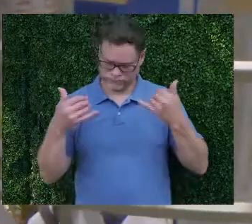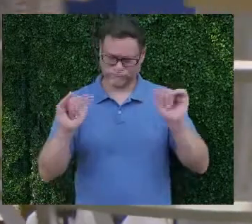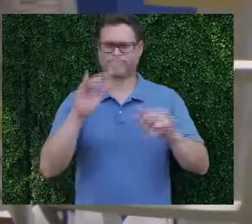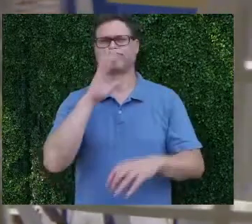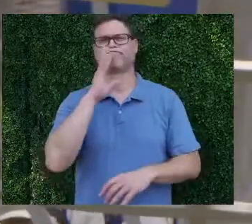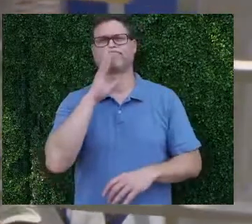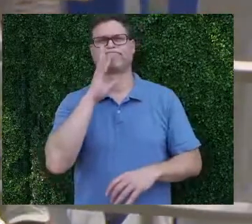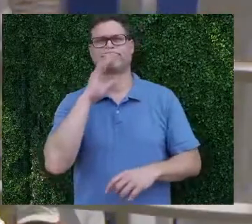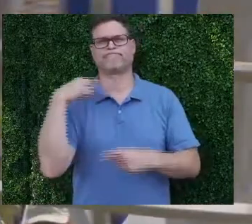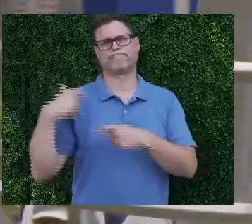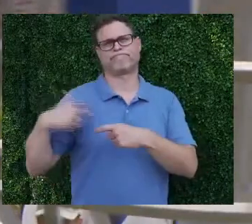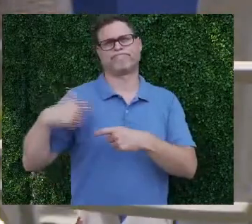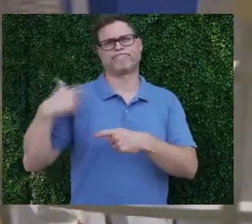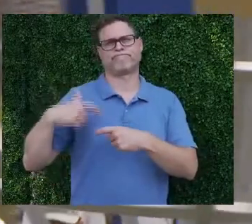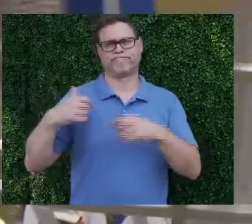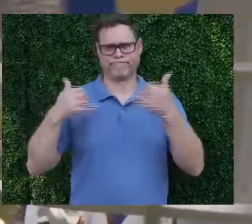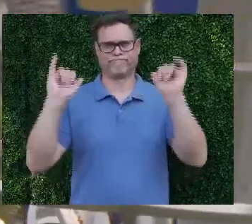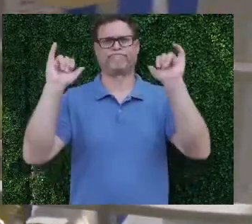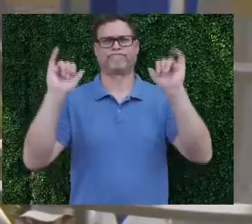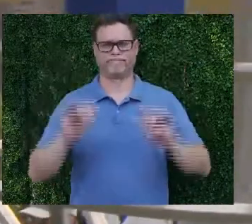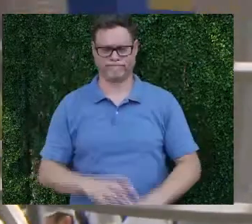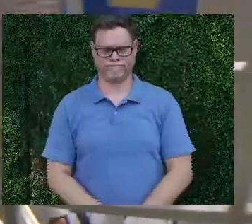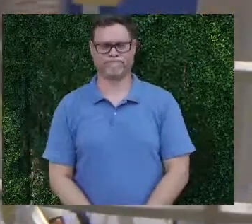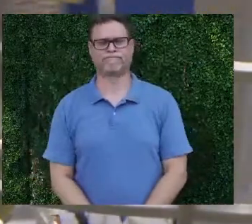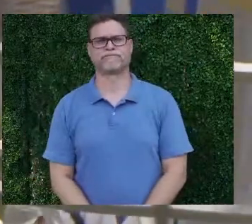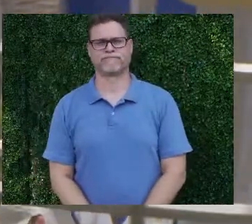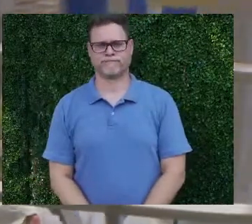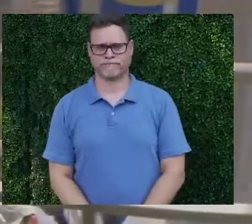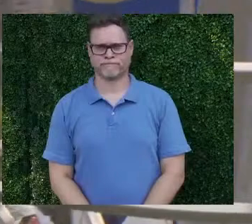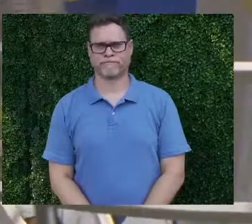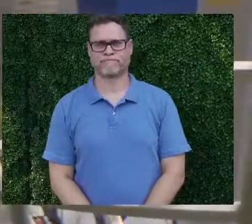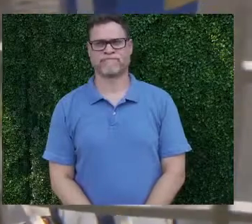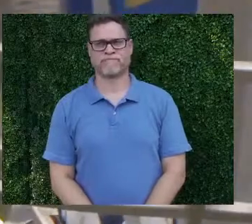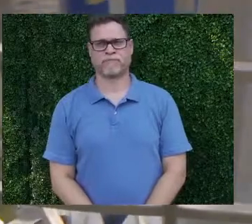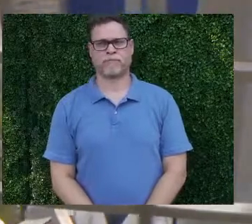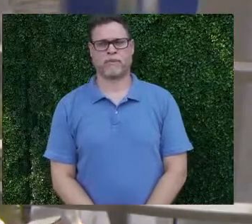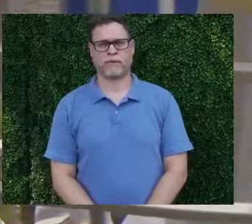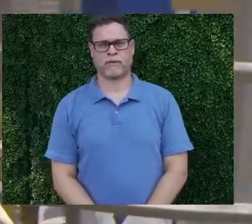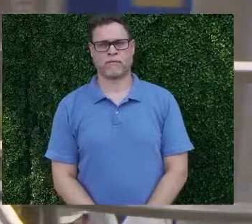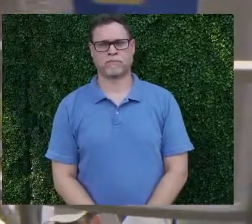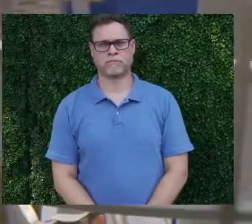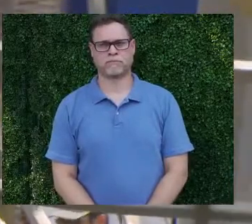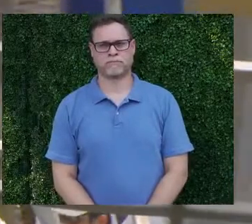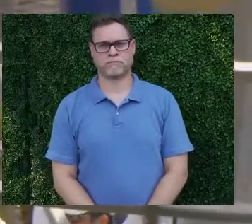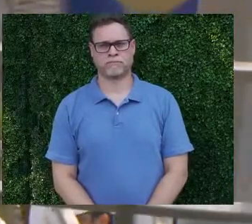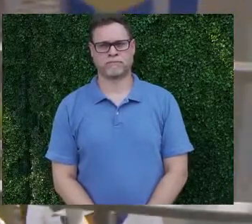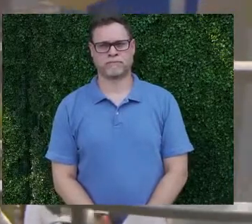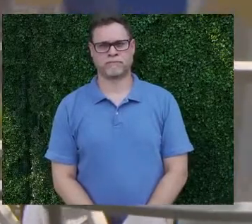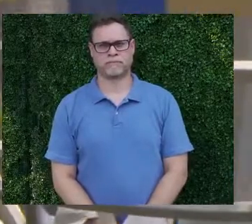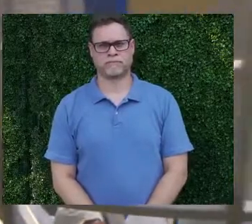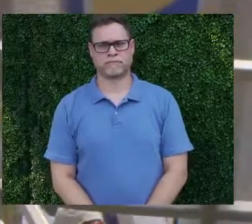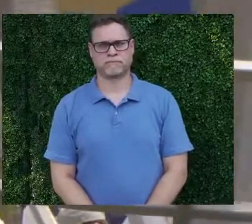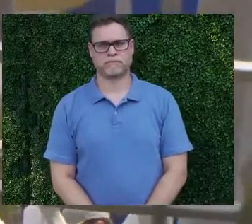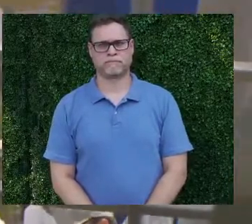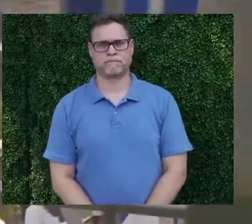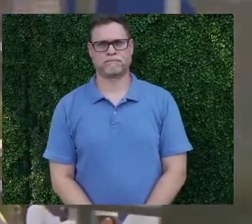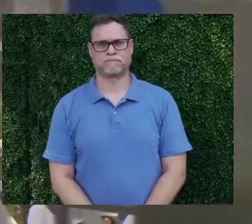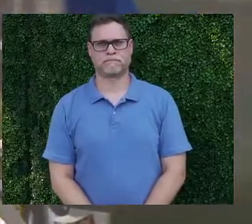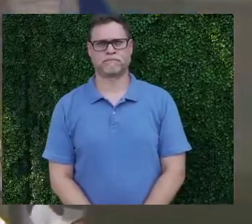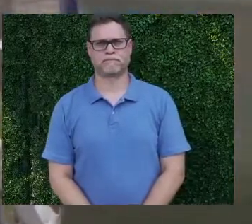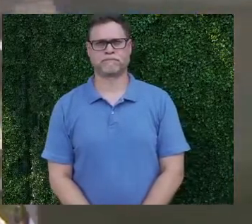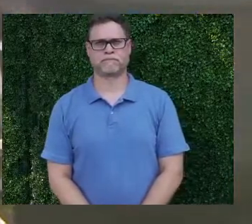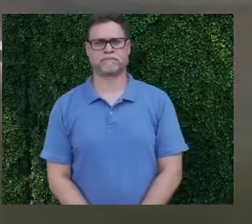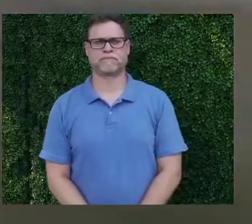las personas que no han tomado la vacuna, que por favor hágalo de pronto. Y llámanos. Estoy muy